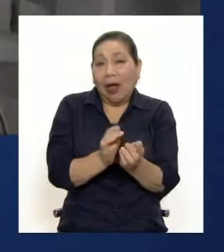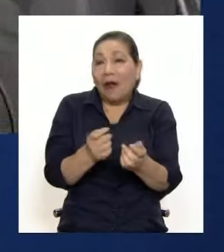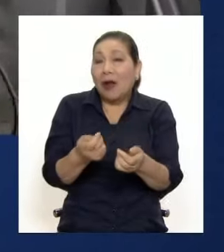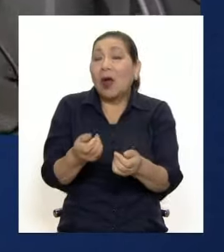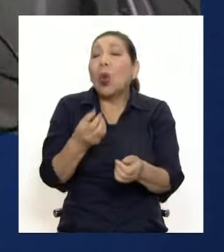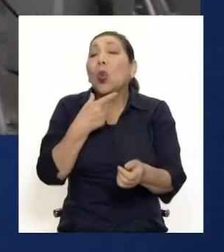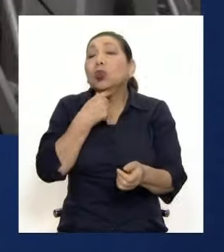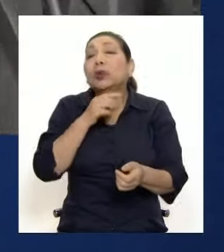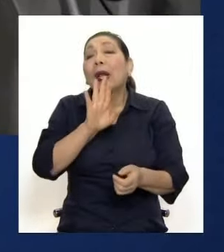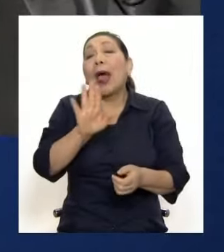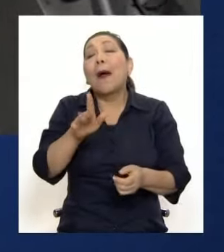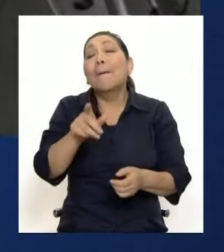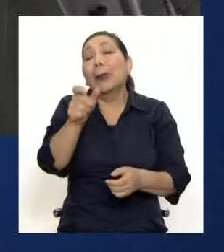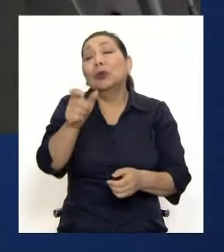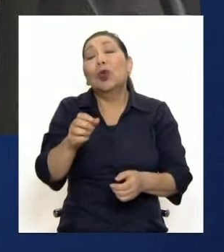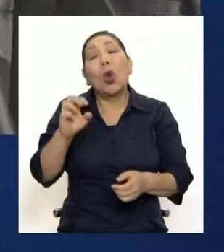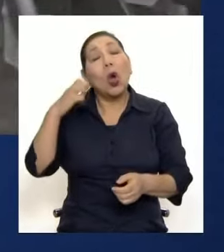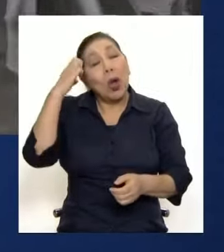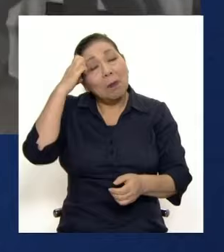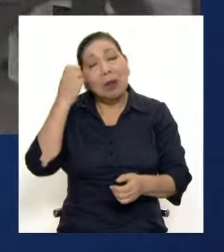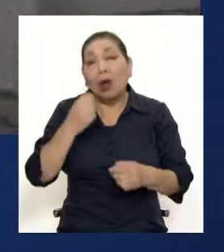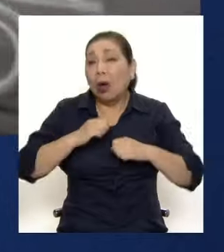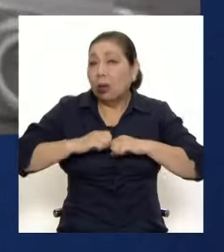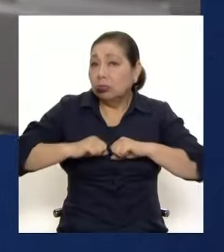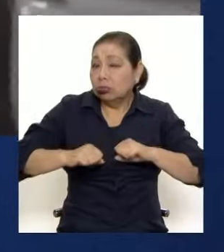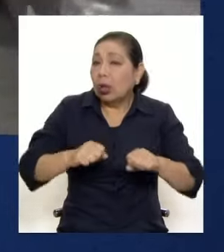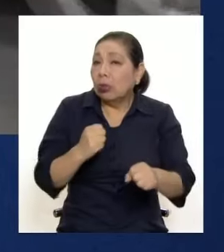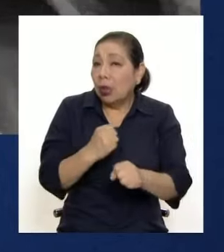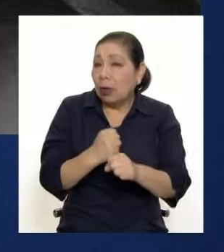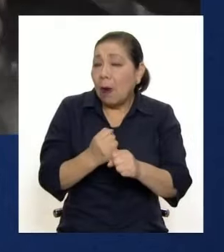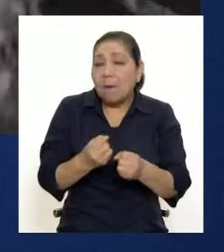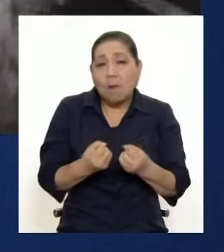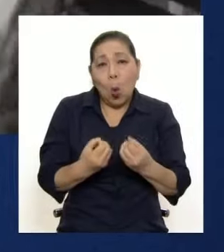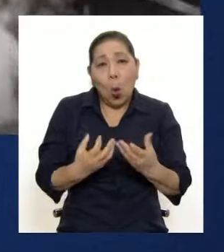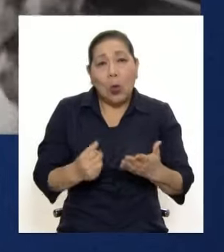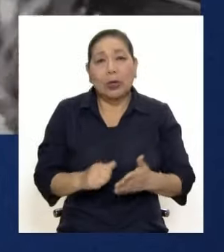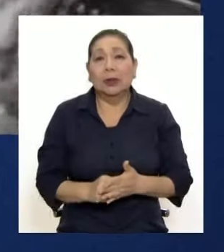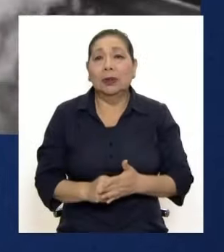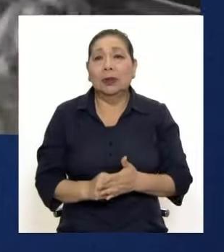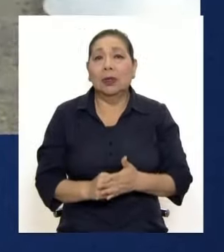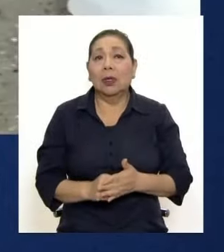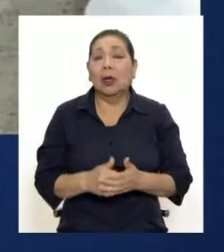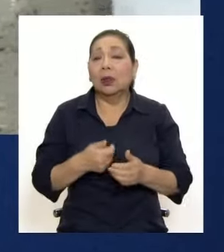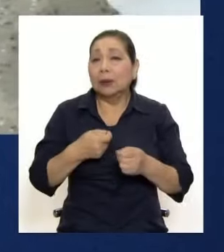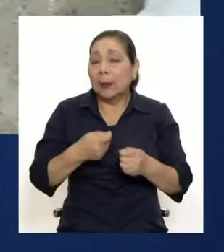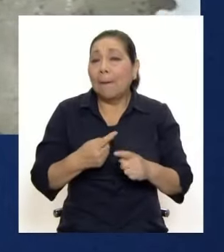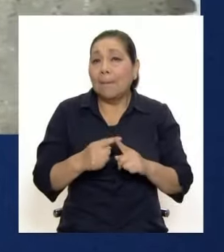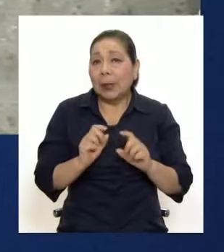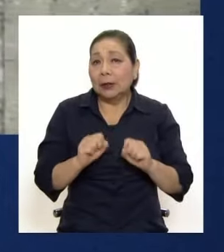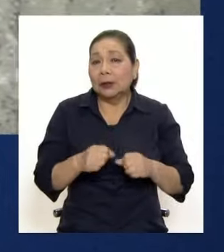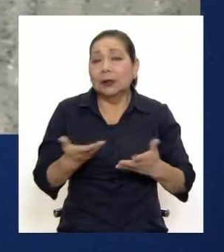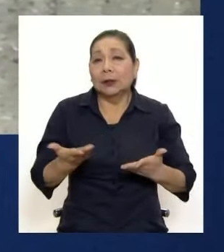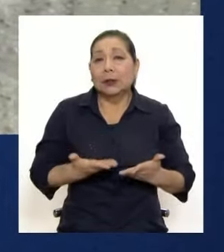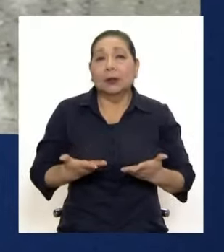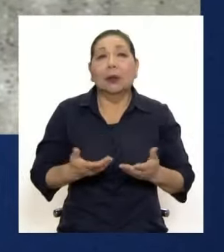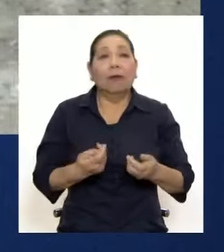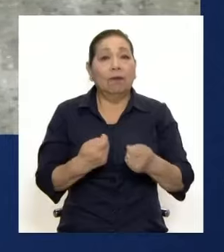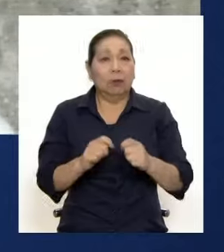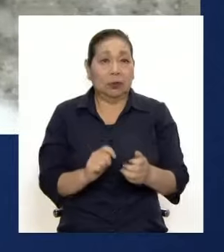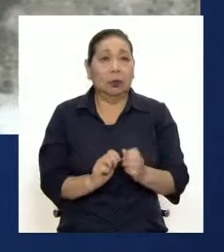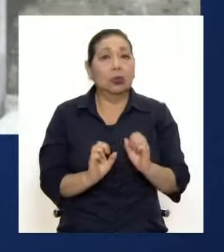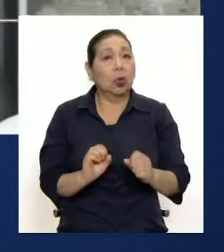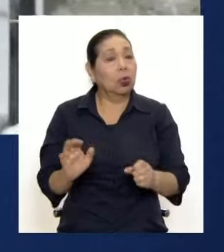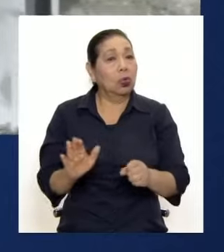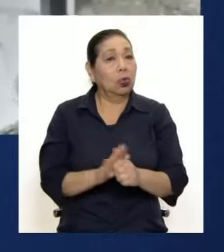no así que estamos en plena campaña y trabajando intensamente con el sector acuícola para lograr que estas exportaciones